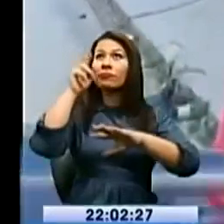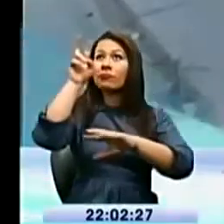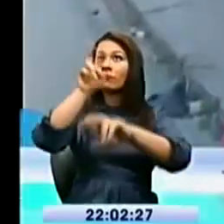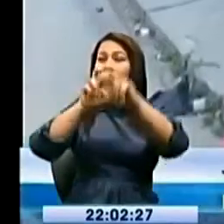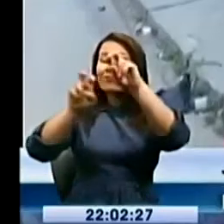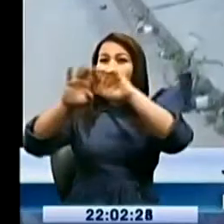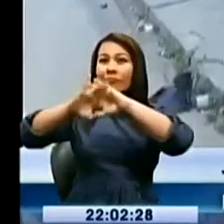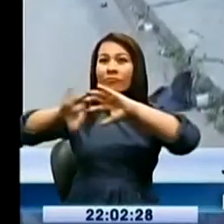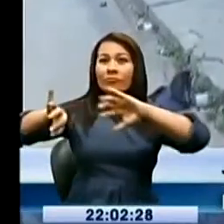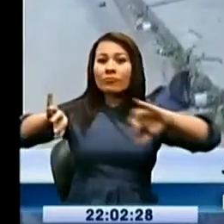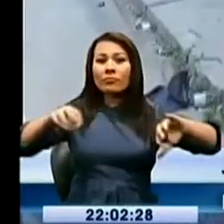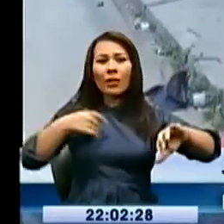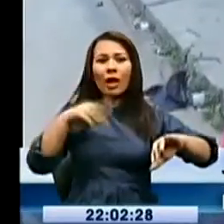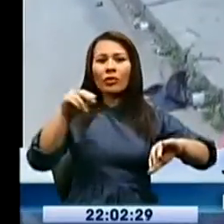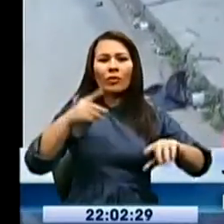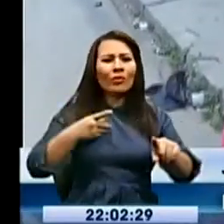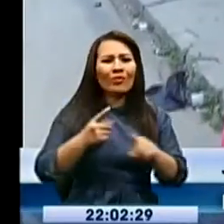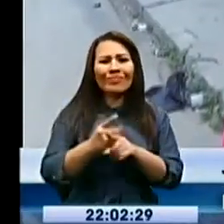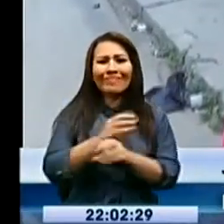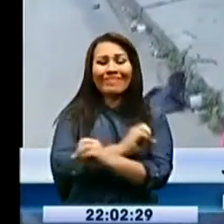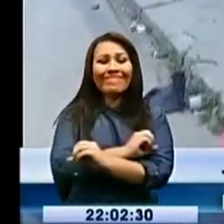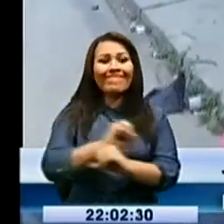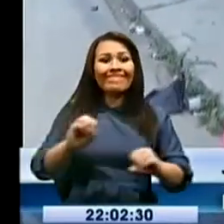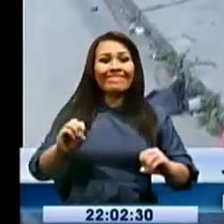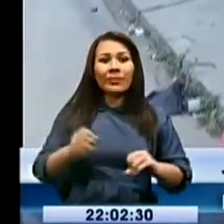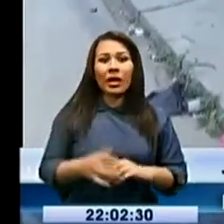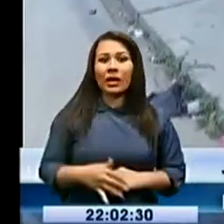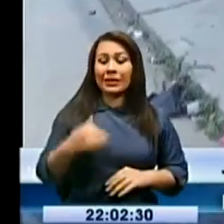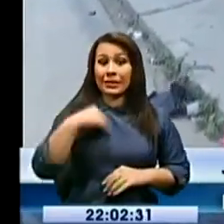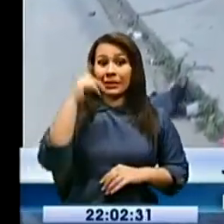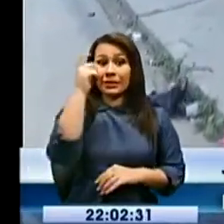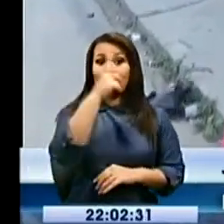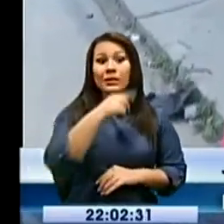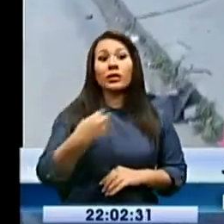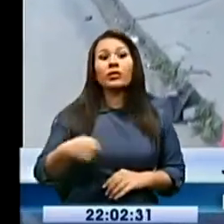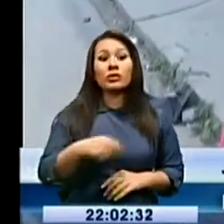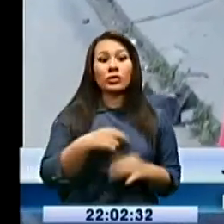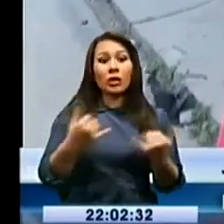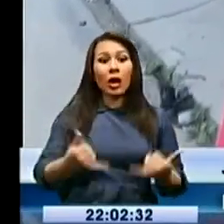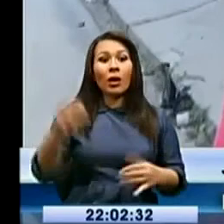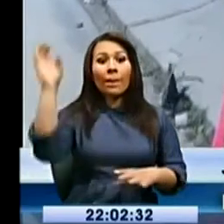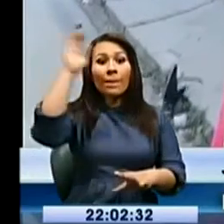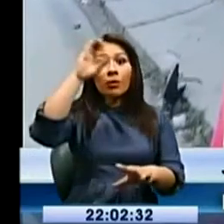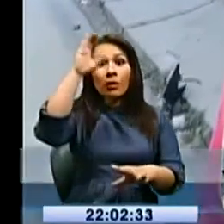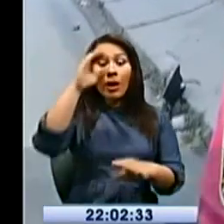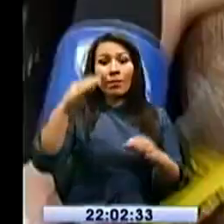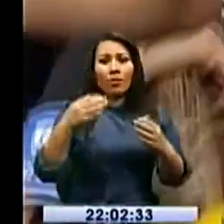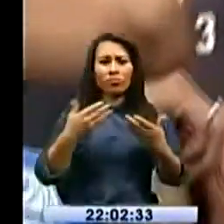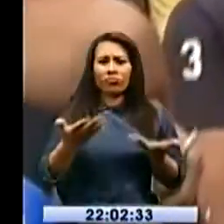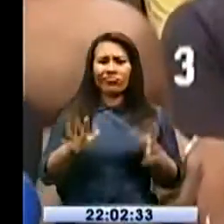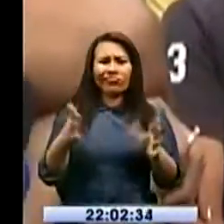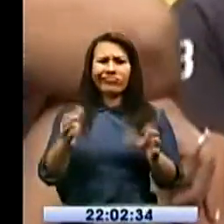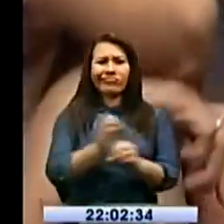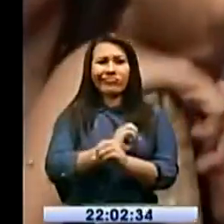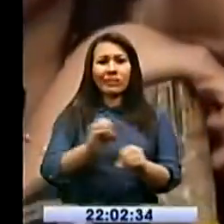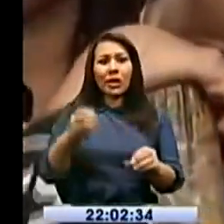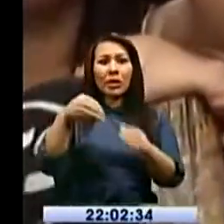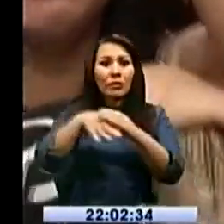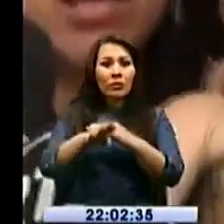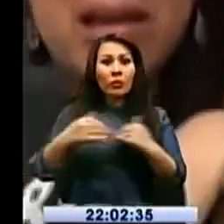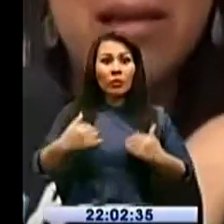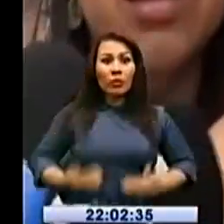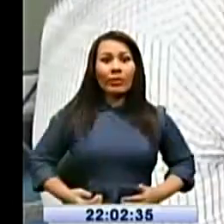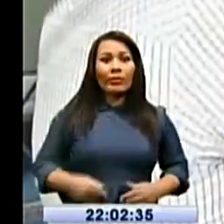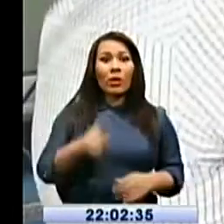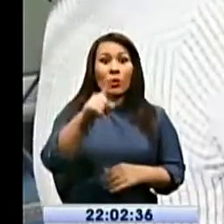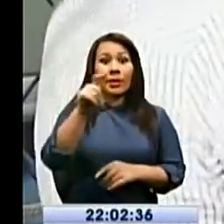momento ningún escombro, o sea, dejamos descartado de que exista la posibilidad de algún cuerpo dentro de la estructura. Un testigo que esperaba noticias